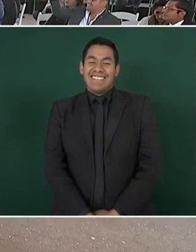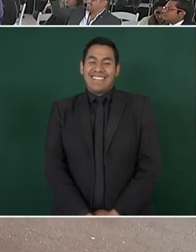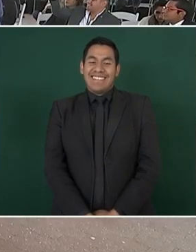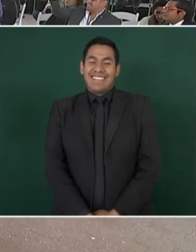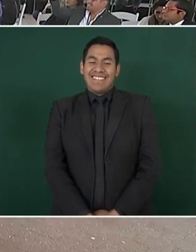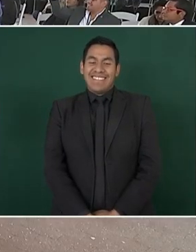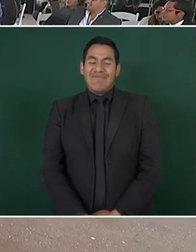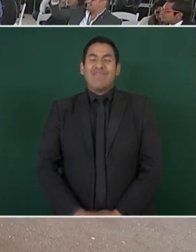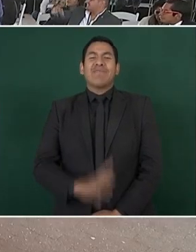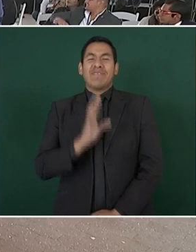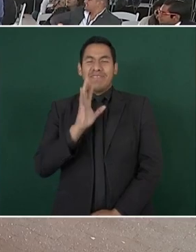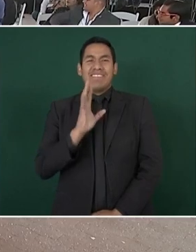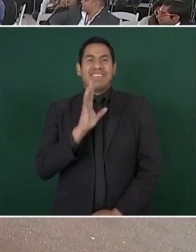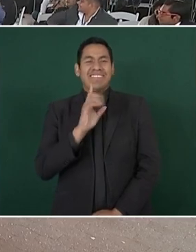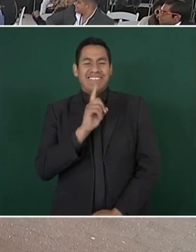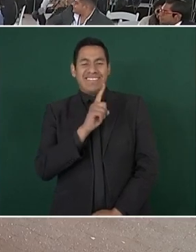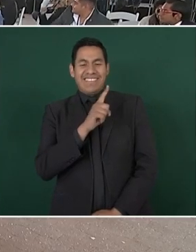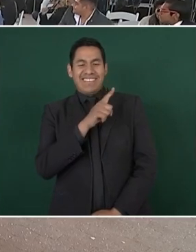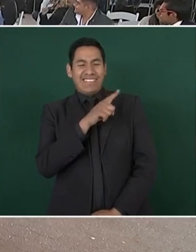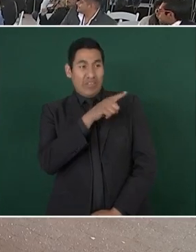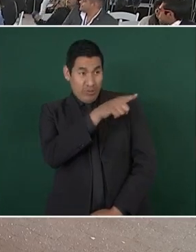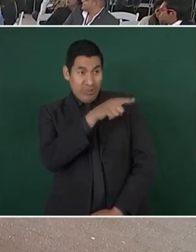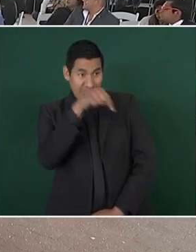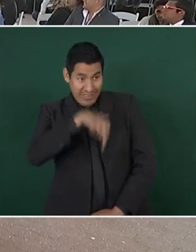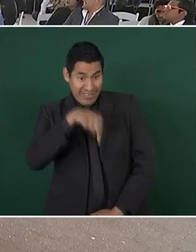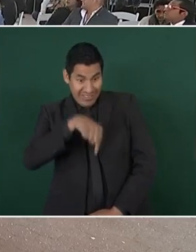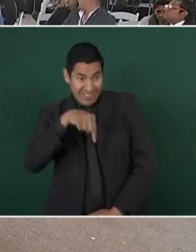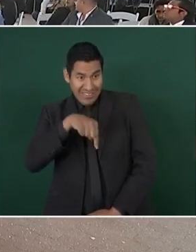Vamos a la esquina. ¿Tú eres de aquí? A la respuesta.